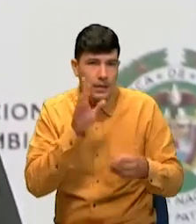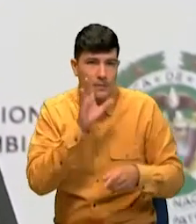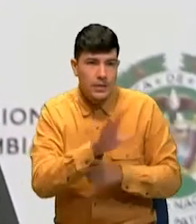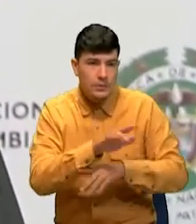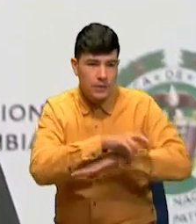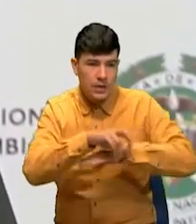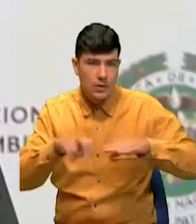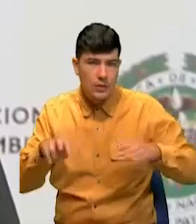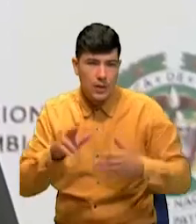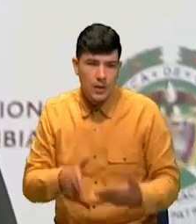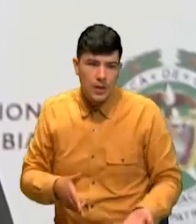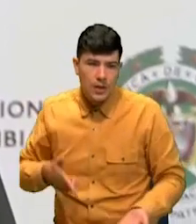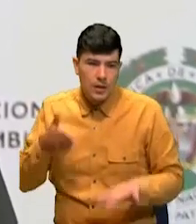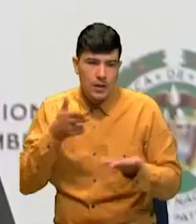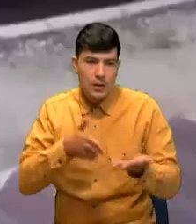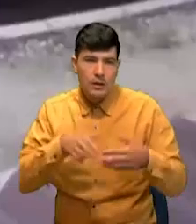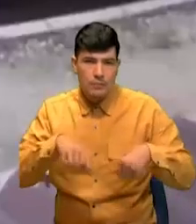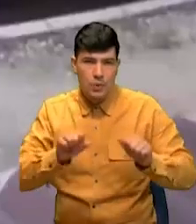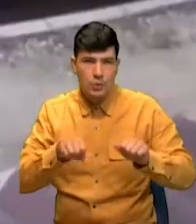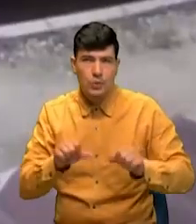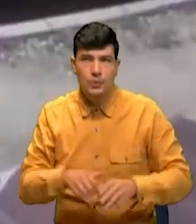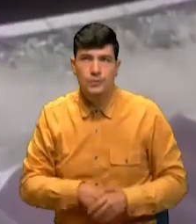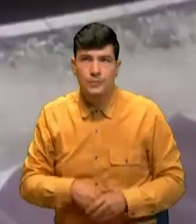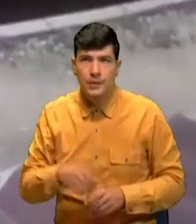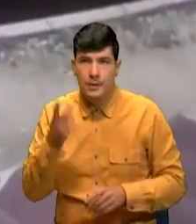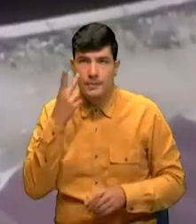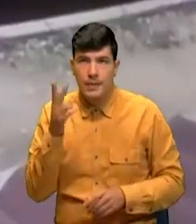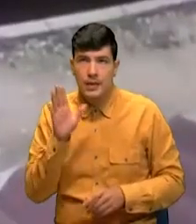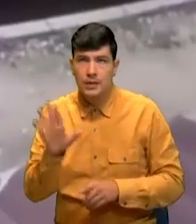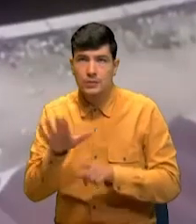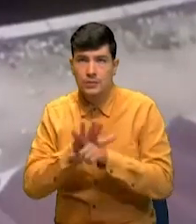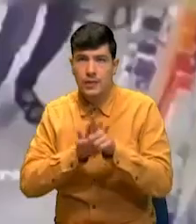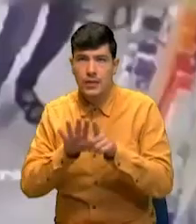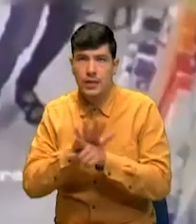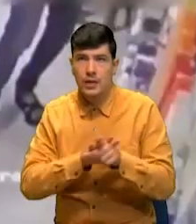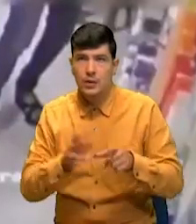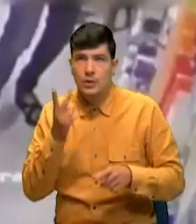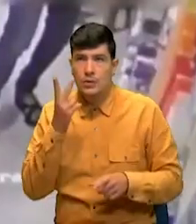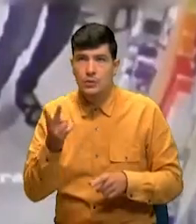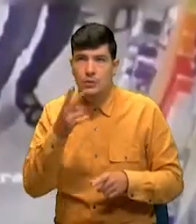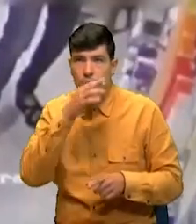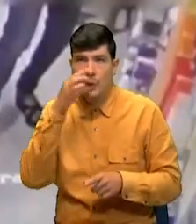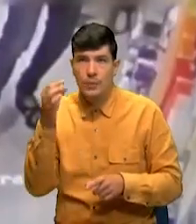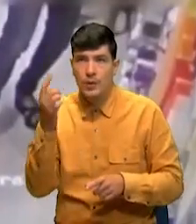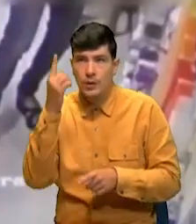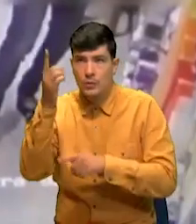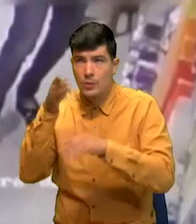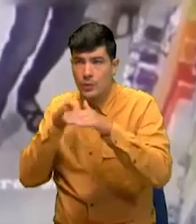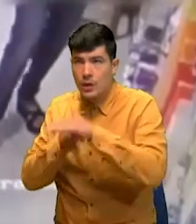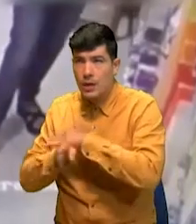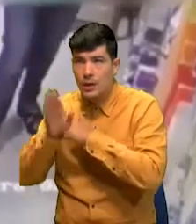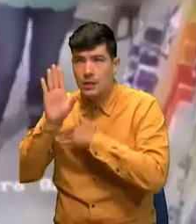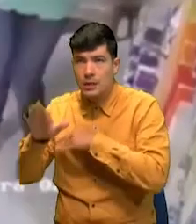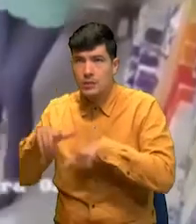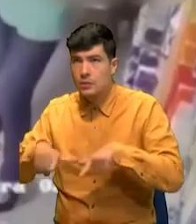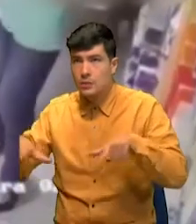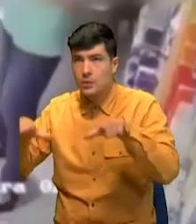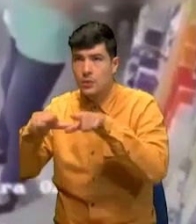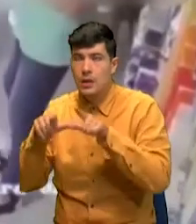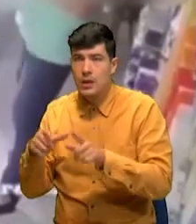con arma de fuego desde motocicletas en este vídeo se observa como dos sujetos uno de los cuales ingresa a una droguería